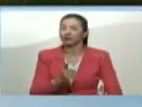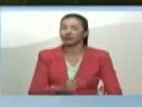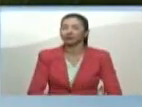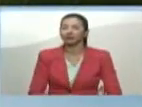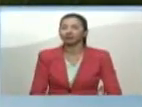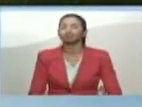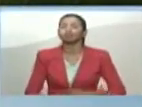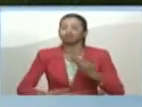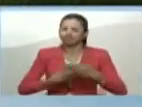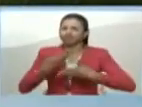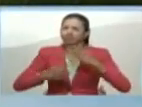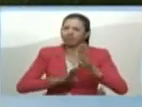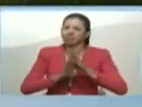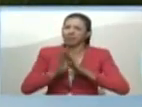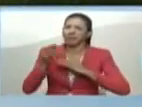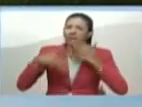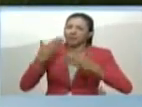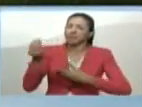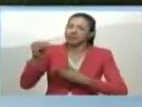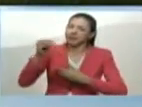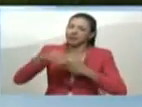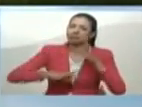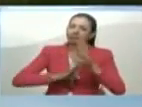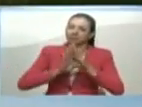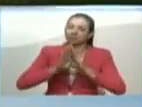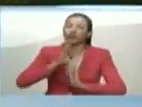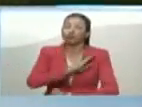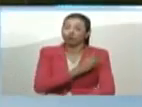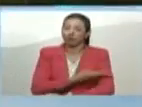creciendo sostenidamente,